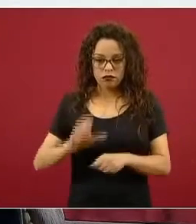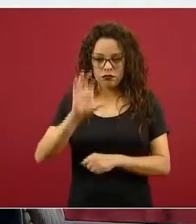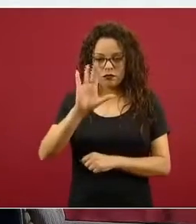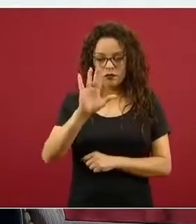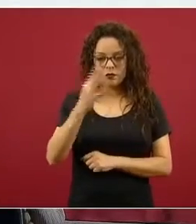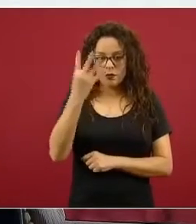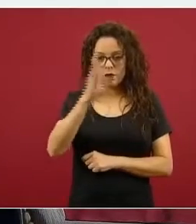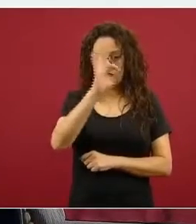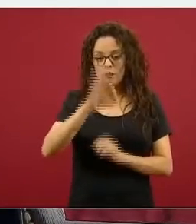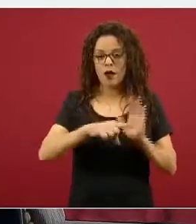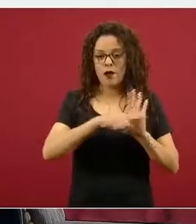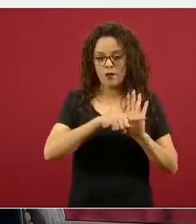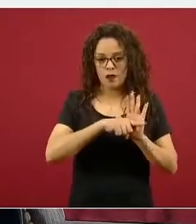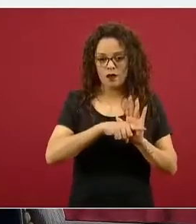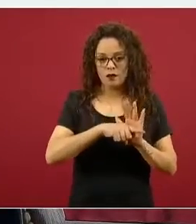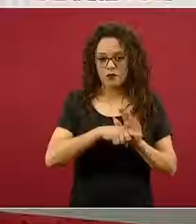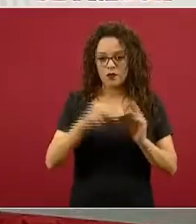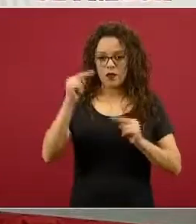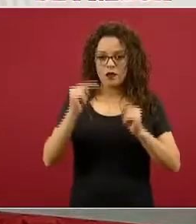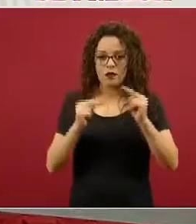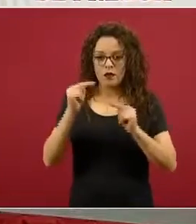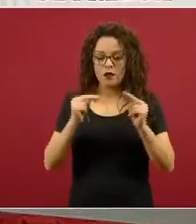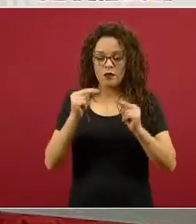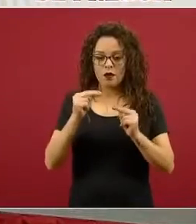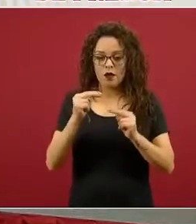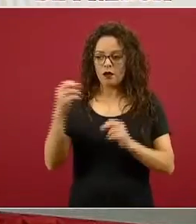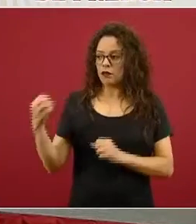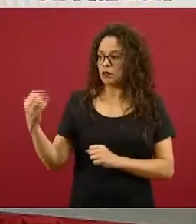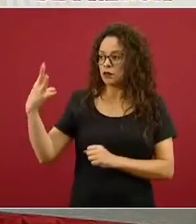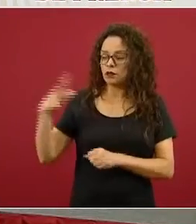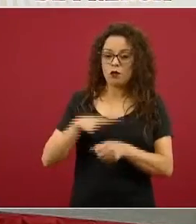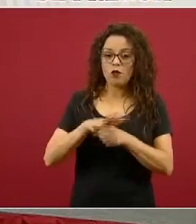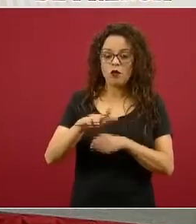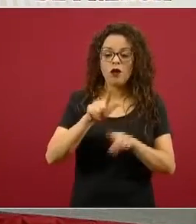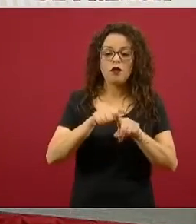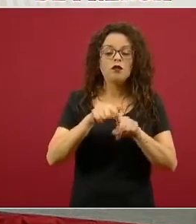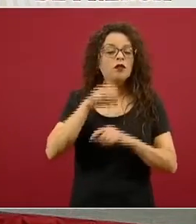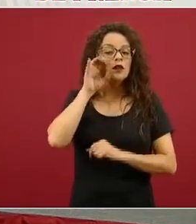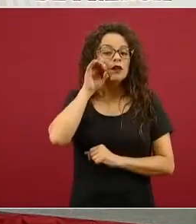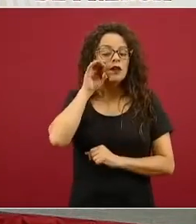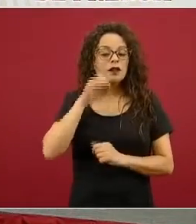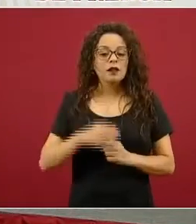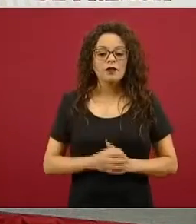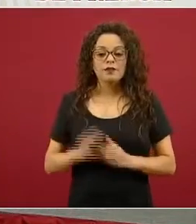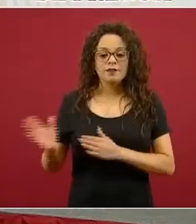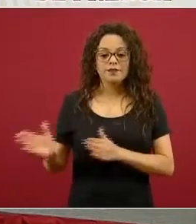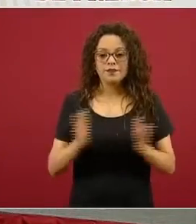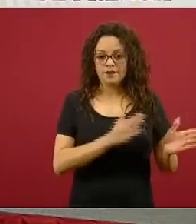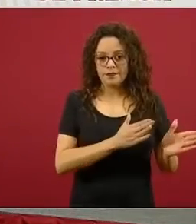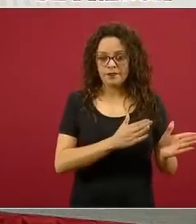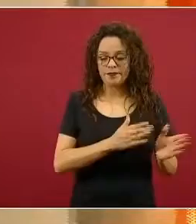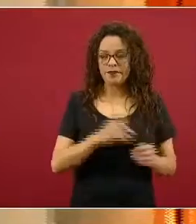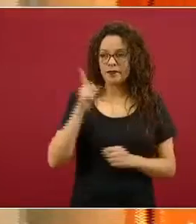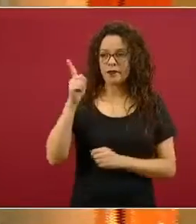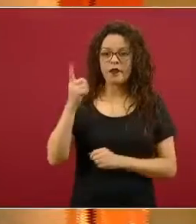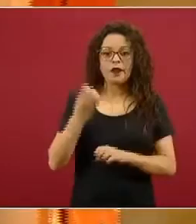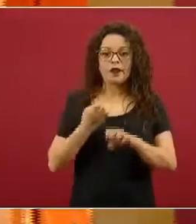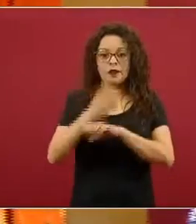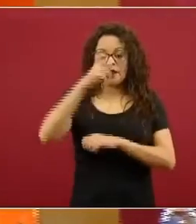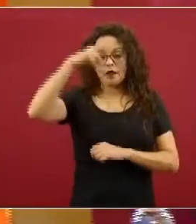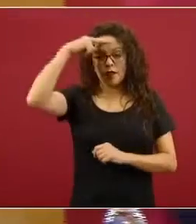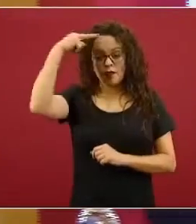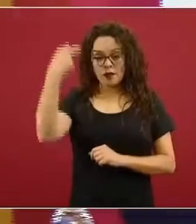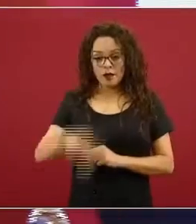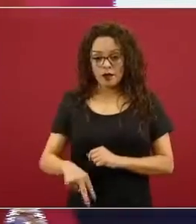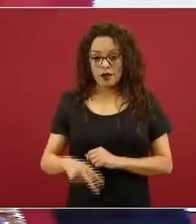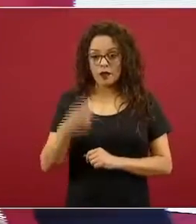54%, y su nivel de riesgo es naranja. La siguiente, por favor. El Estado de México, que